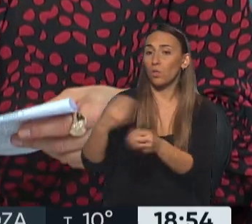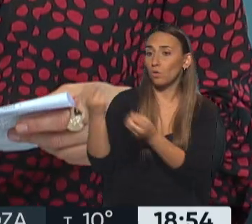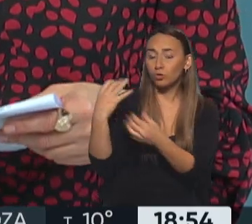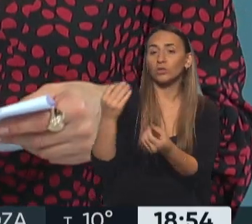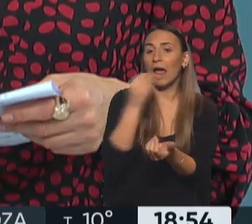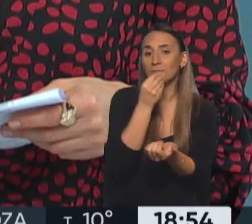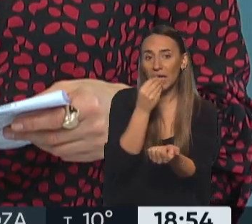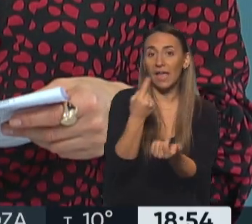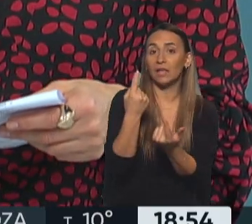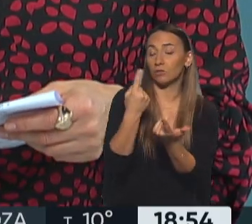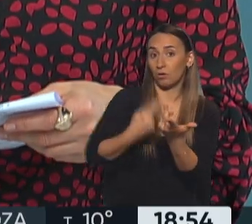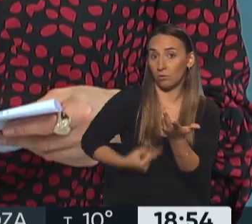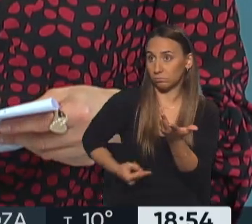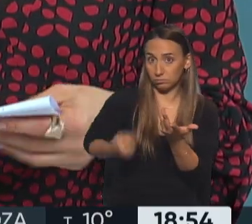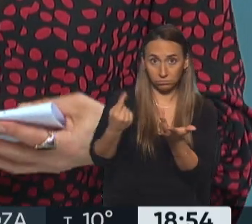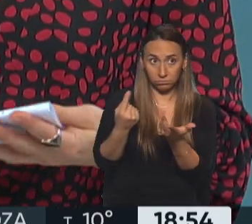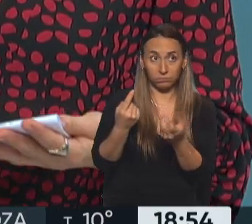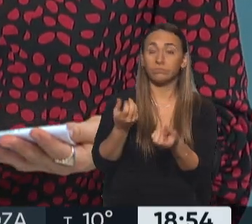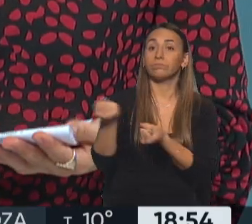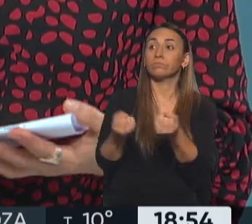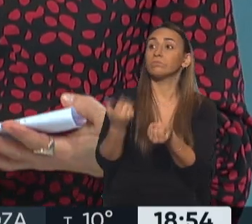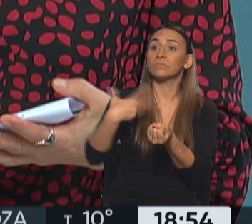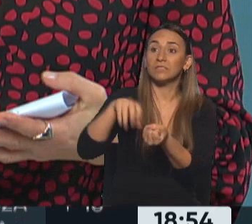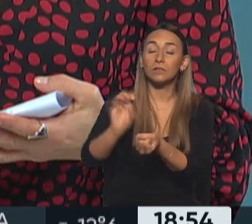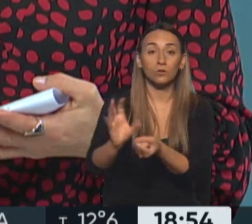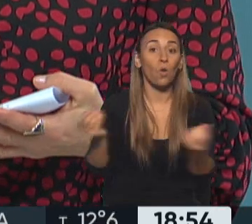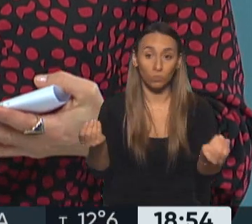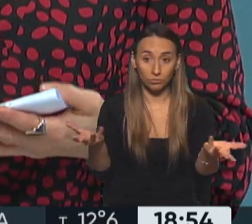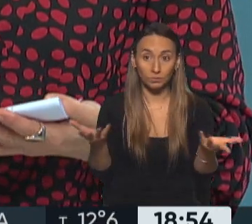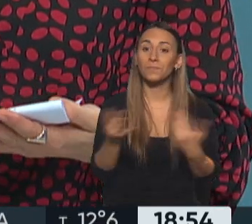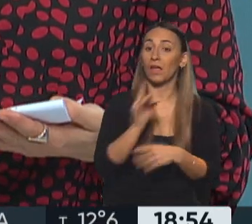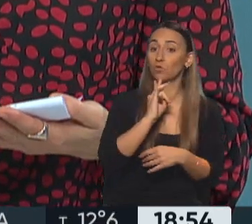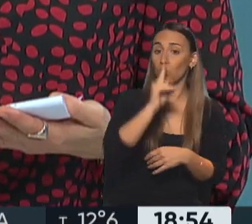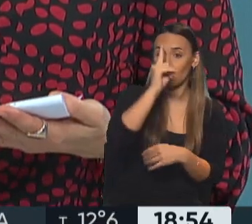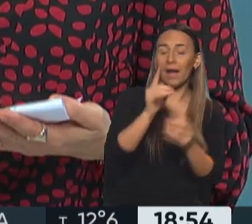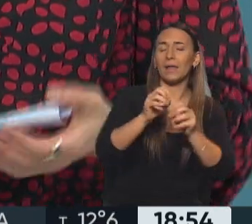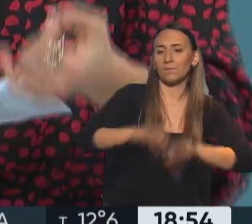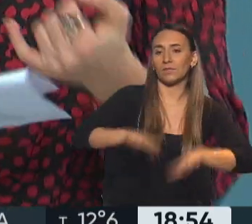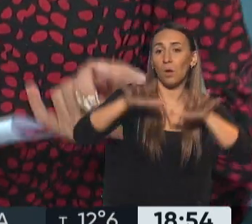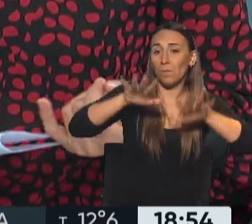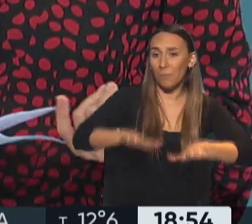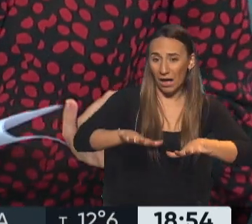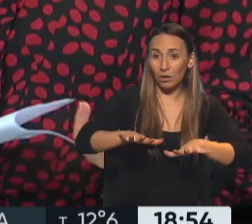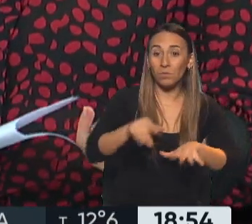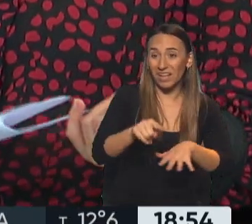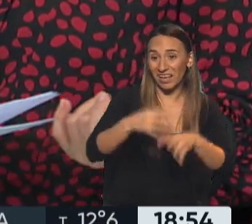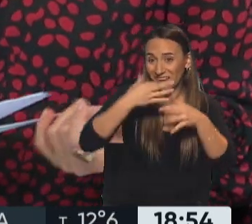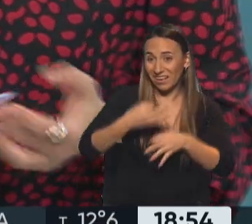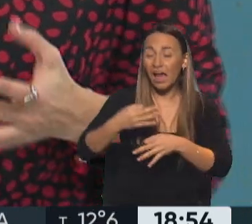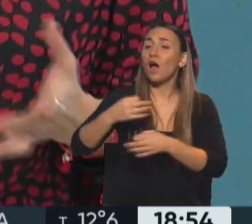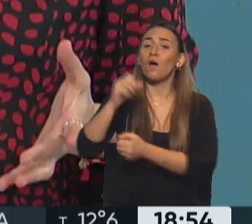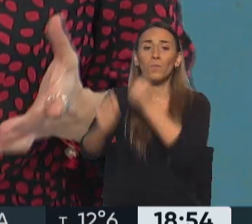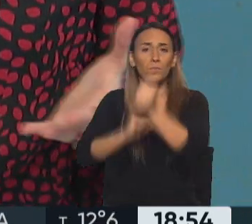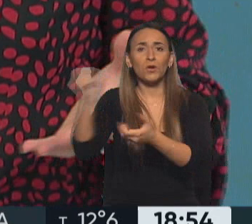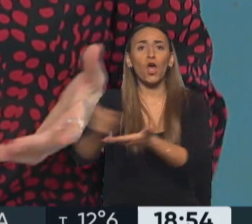alimentos, manifestaciones. De hecho, que comenzó a partir de hoy en Tucumán, claro, sí, un paro de transportistas por tiempo indeterminado. Un freno al sector productivo, además,